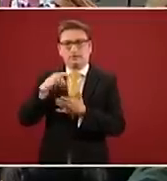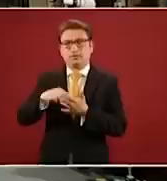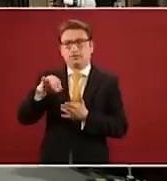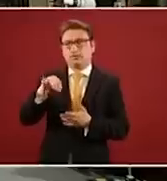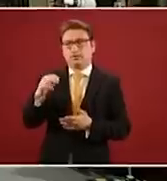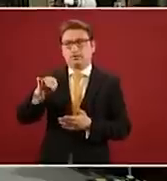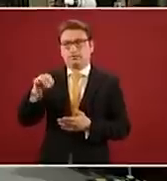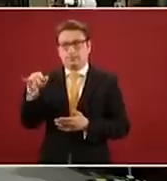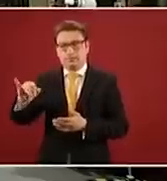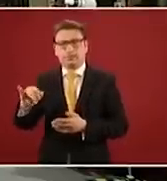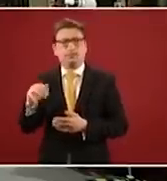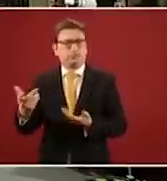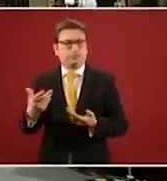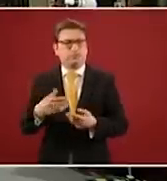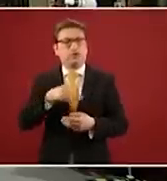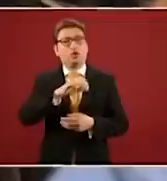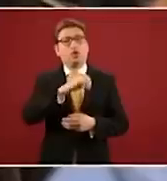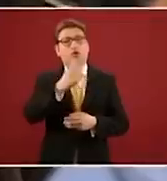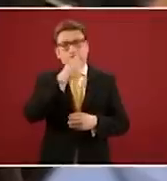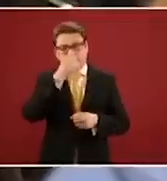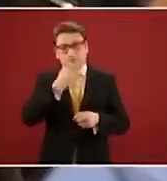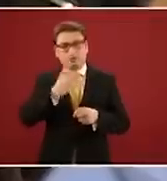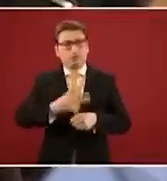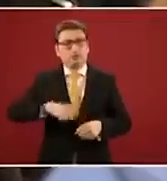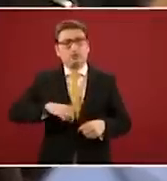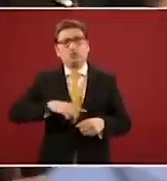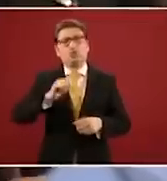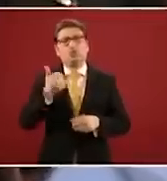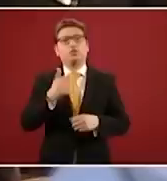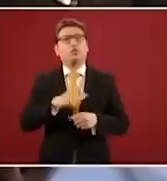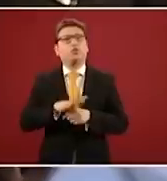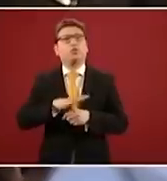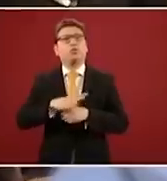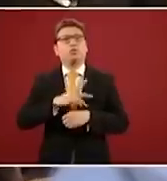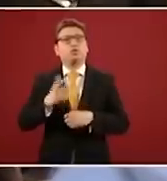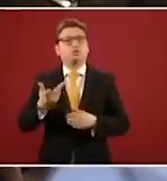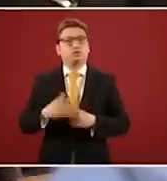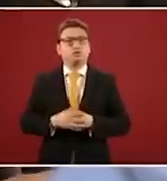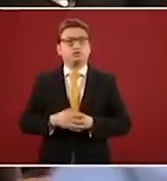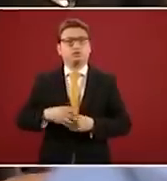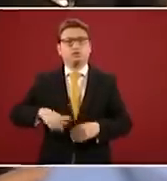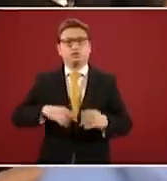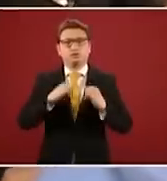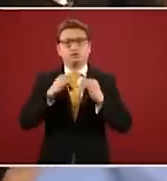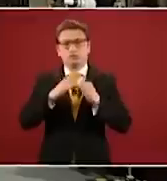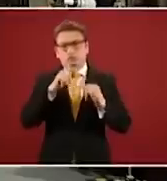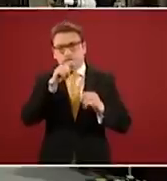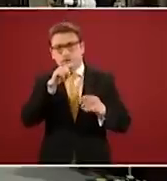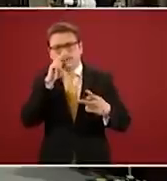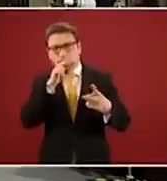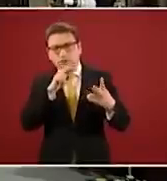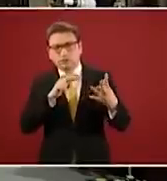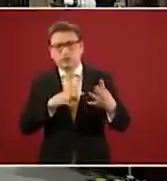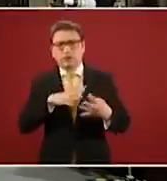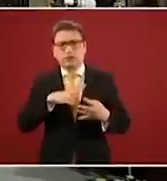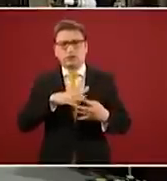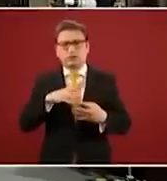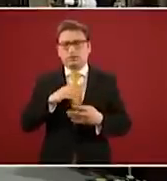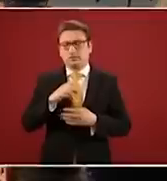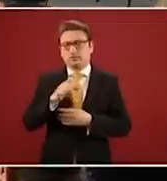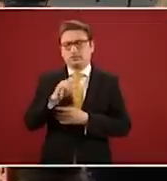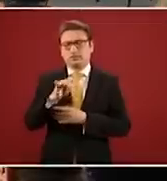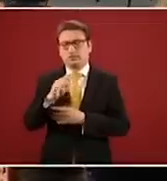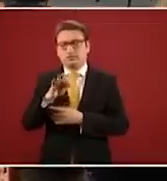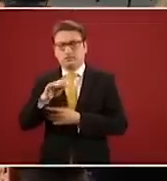Secretaría de Gobernación, ¿cuáles son las otras dependencias federales? Bueno, está marcado ahí, hay una transferencia de TESOFE y